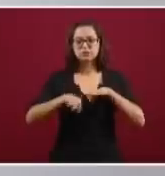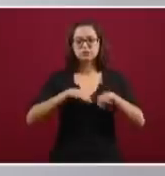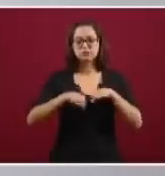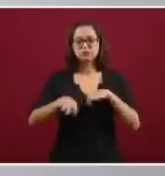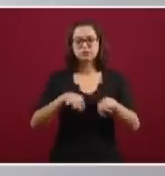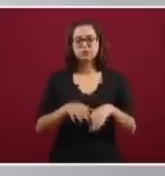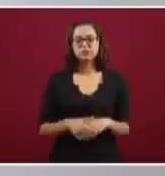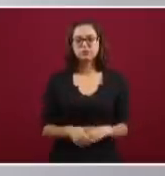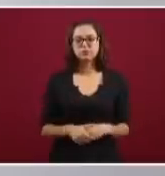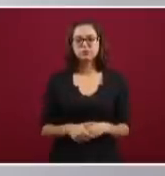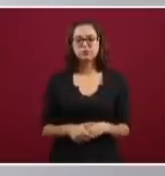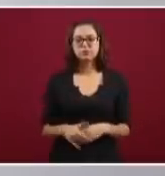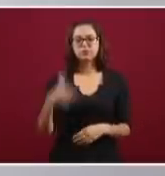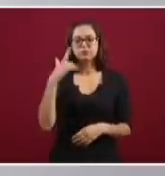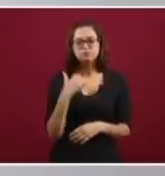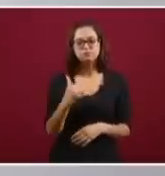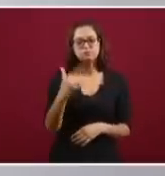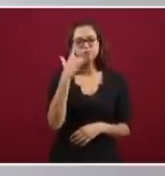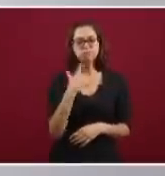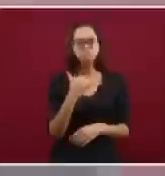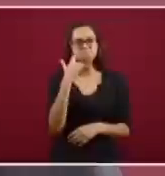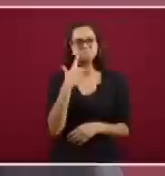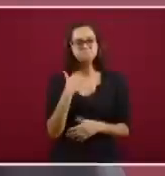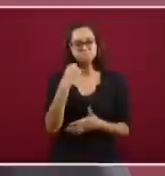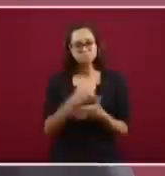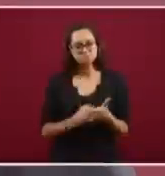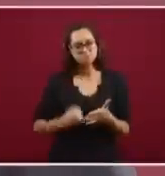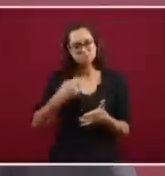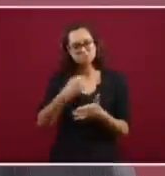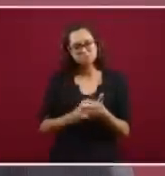la perseverancia,